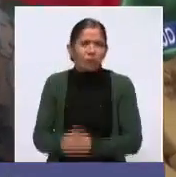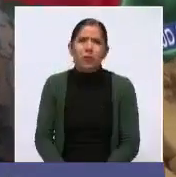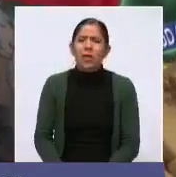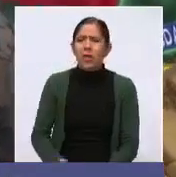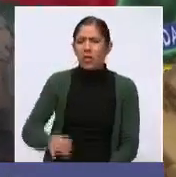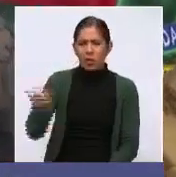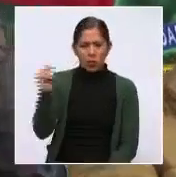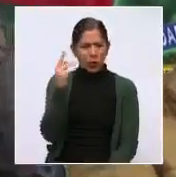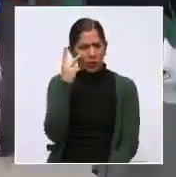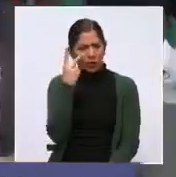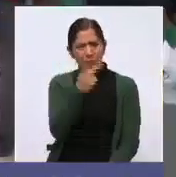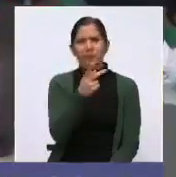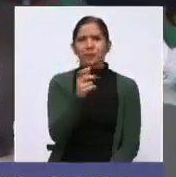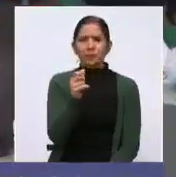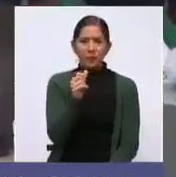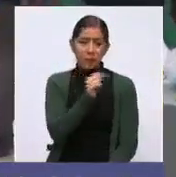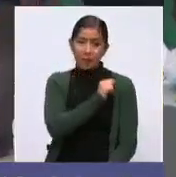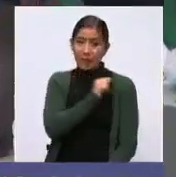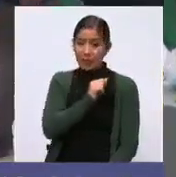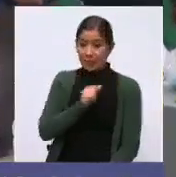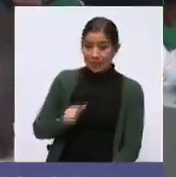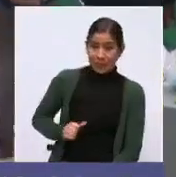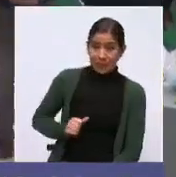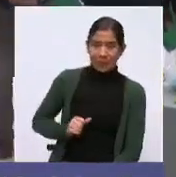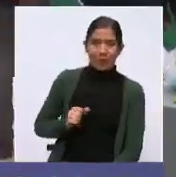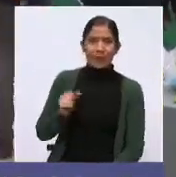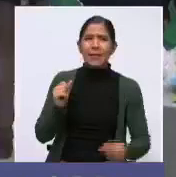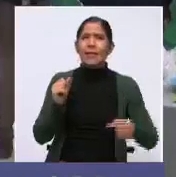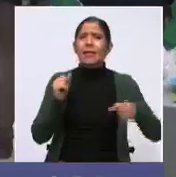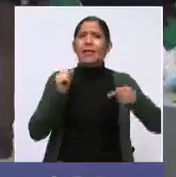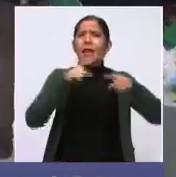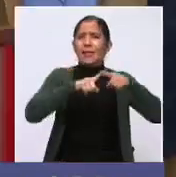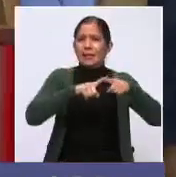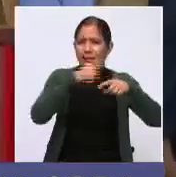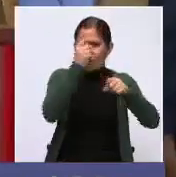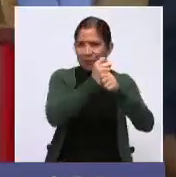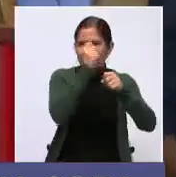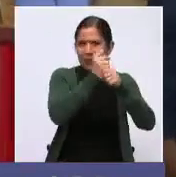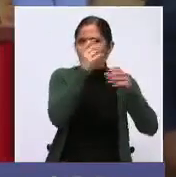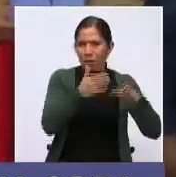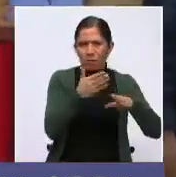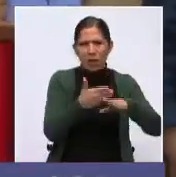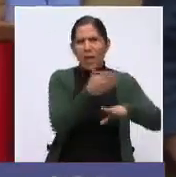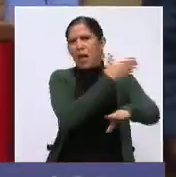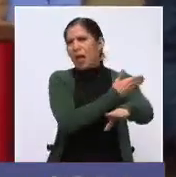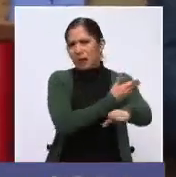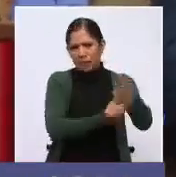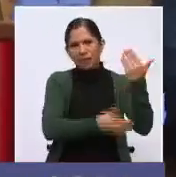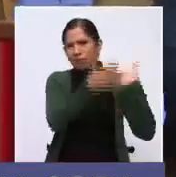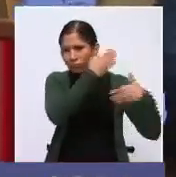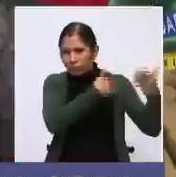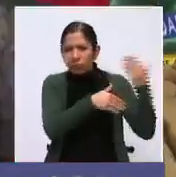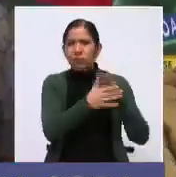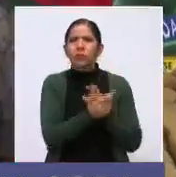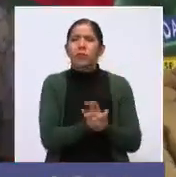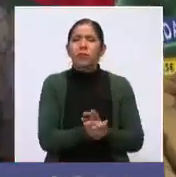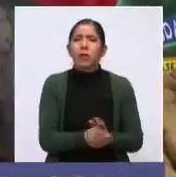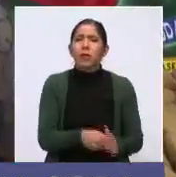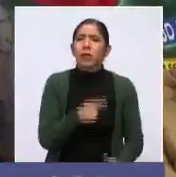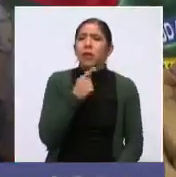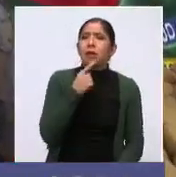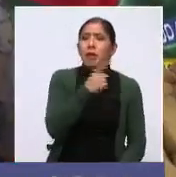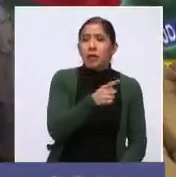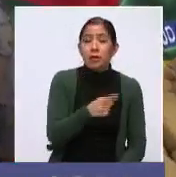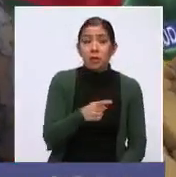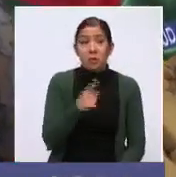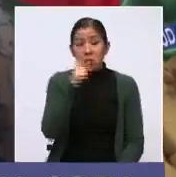funcionarios, exfuncionarios de diferentes gestiones, de diferentes departamentos, son los que no le